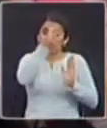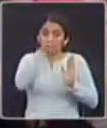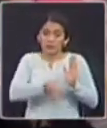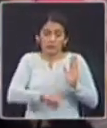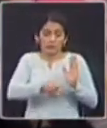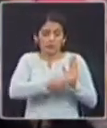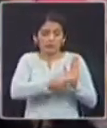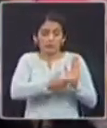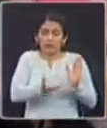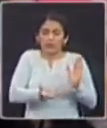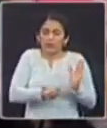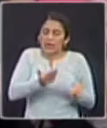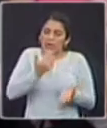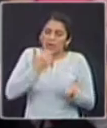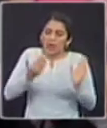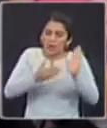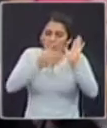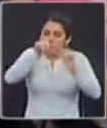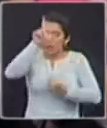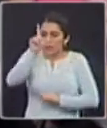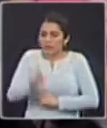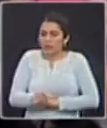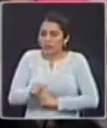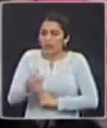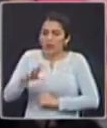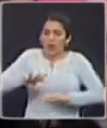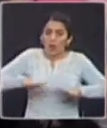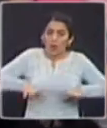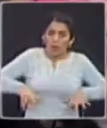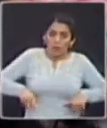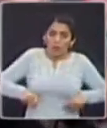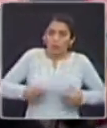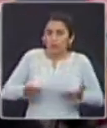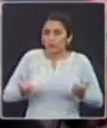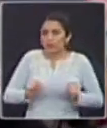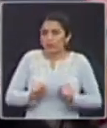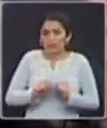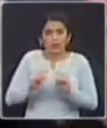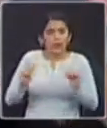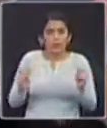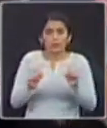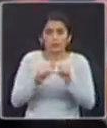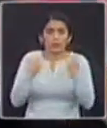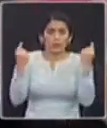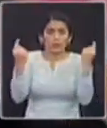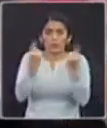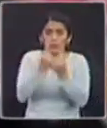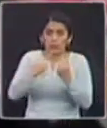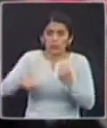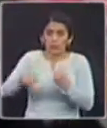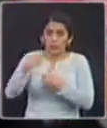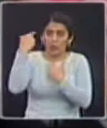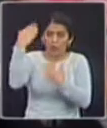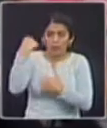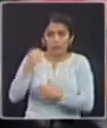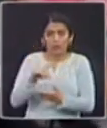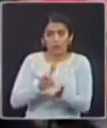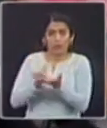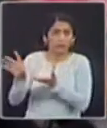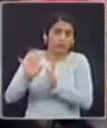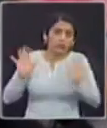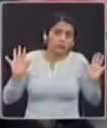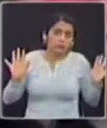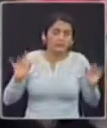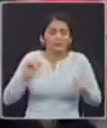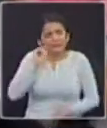caigan en hechos de corrupción serán sacados inmediatamente del movimiento y por tanto nosotros mañana como comisión tenemos una reunión para